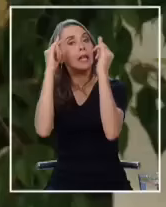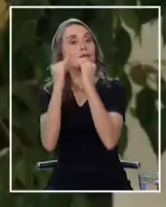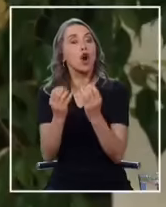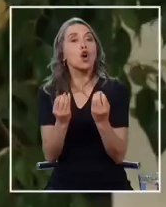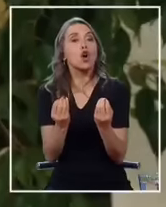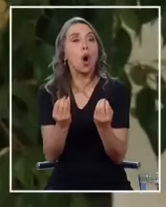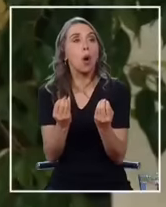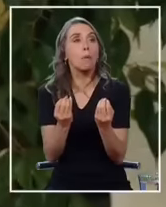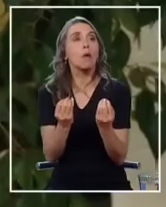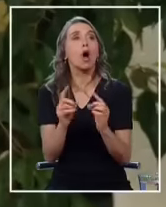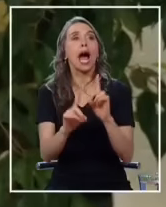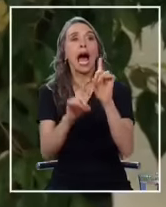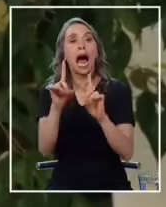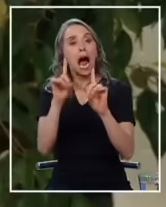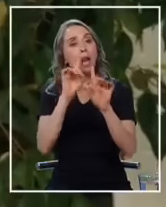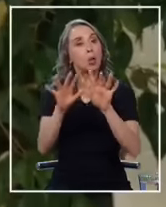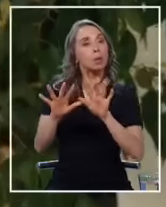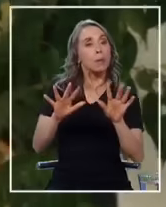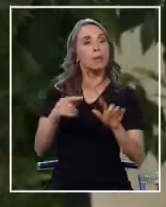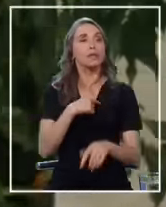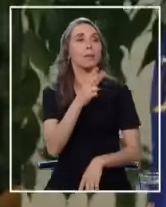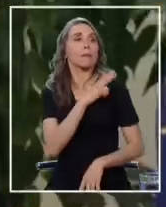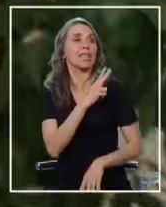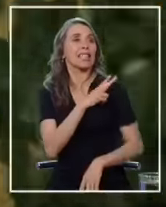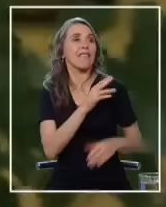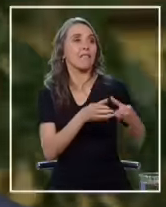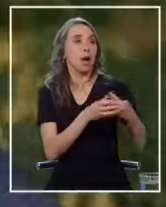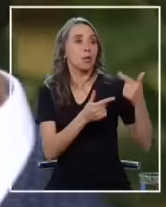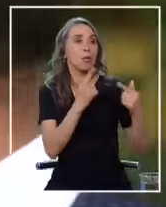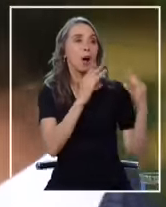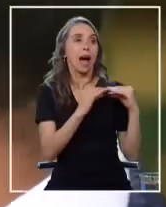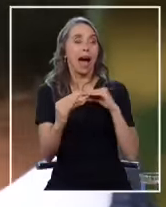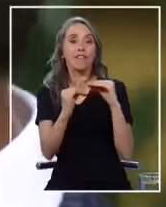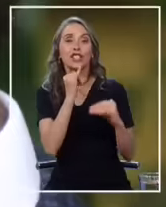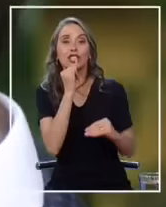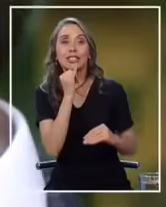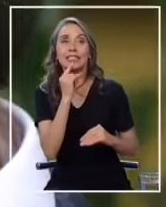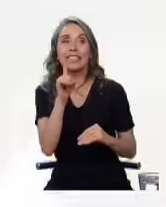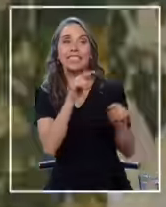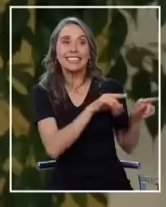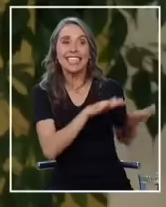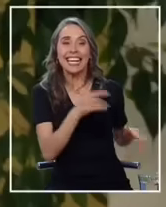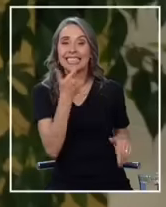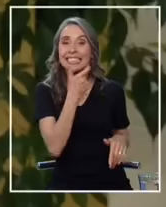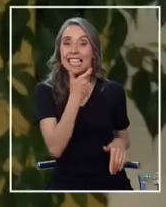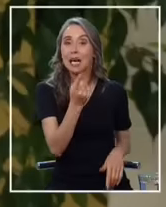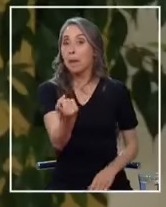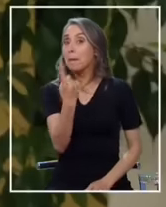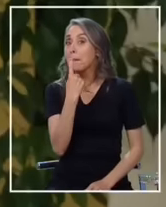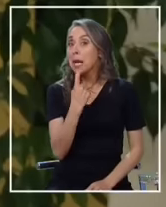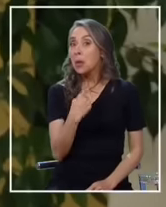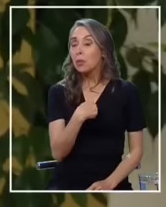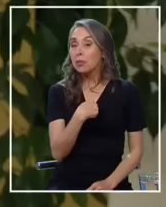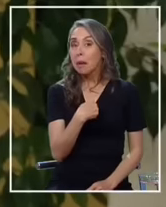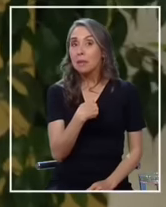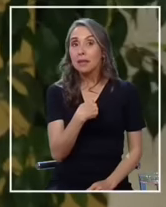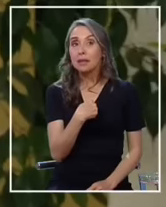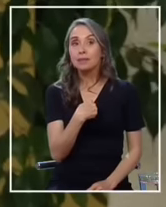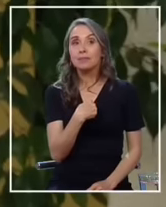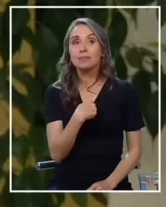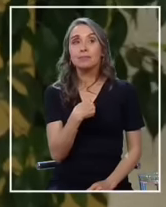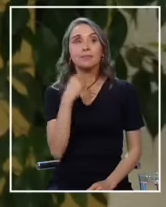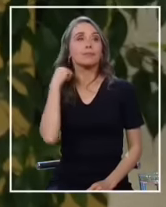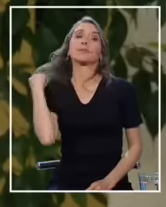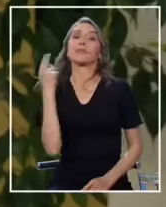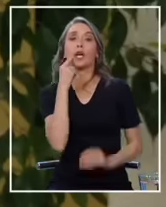fórmulas. Vamos a tener algunos matices hoy día con mi jefe de bancada, así que no sé si se quiere quedar aquí. Pero si me preguntan a mí,